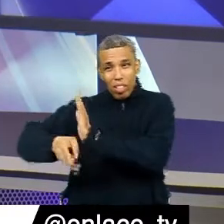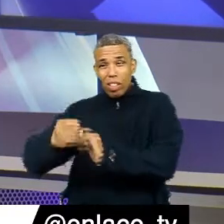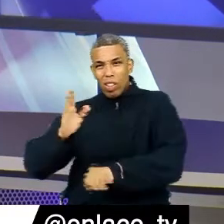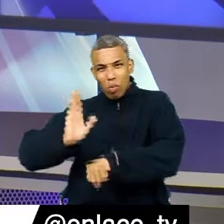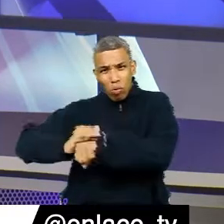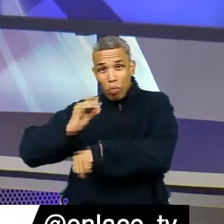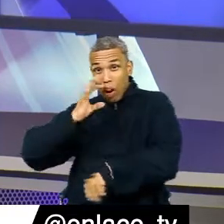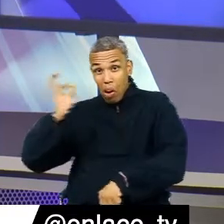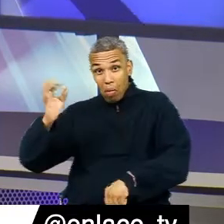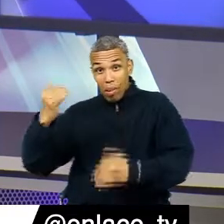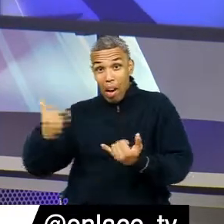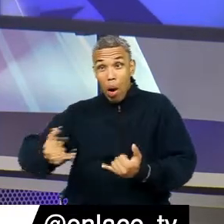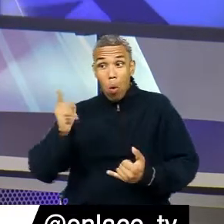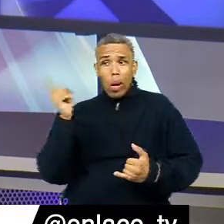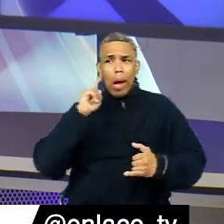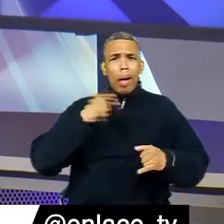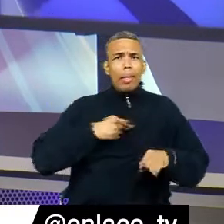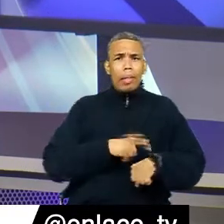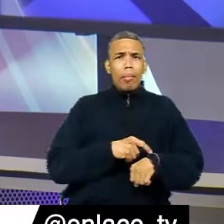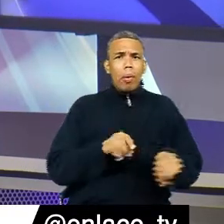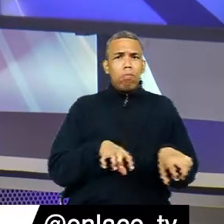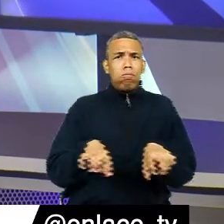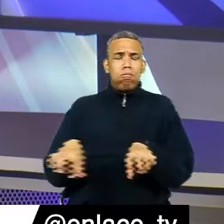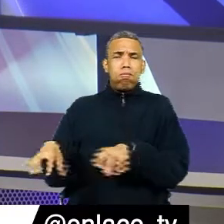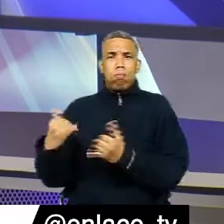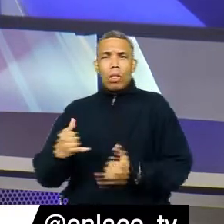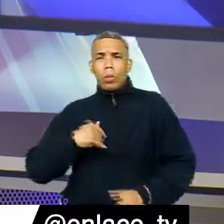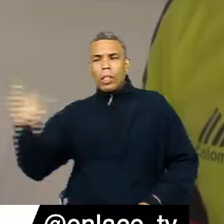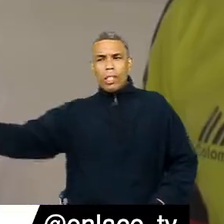allí sucede. Adelante, Carol. Muy buenas tardes para usted.